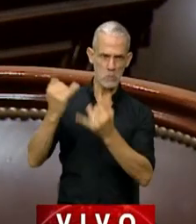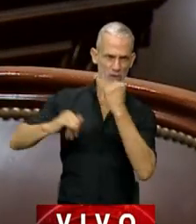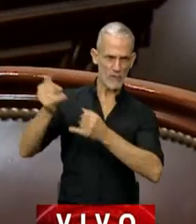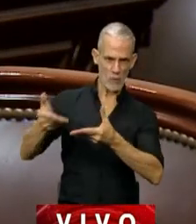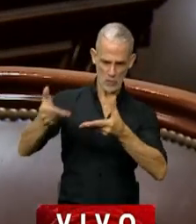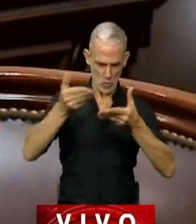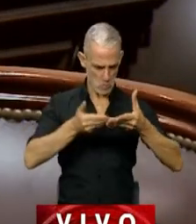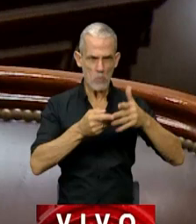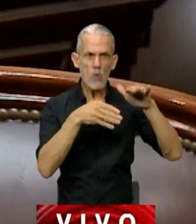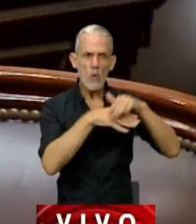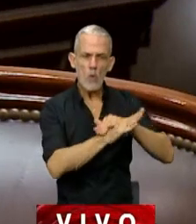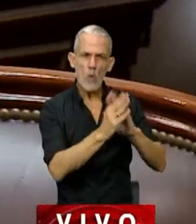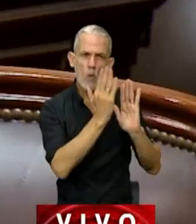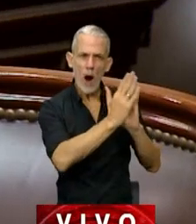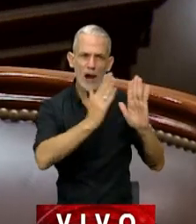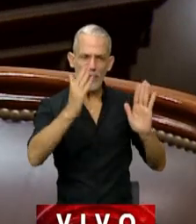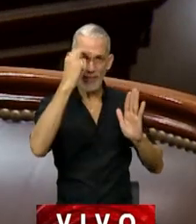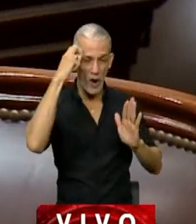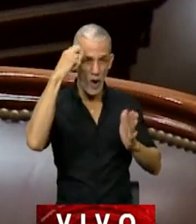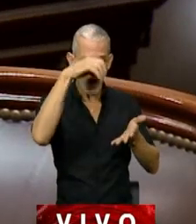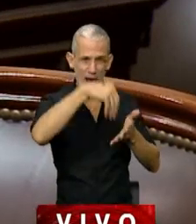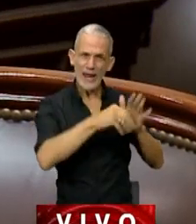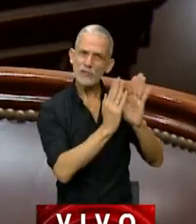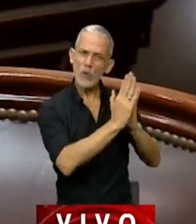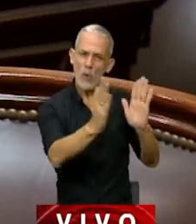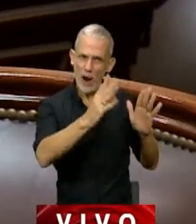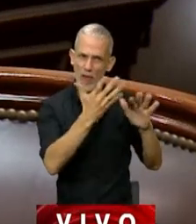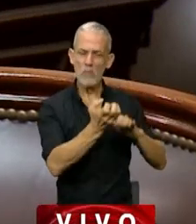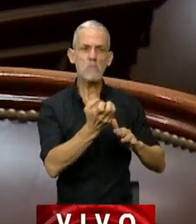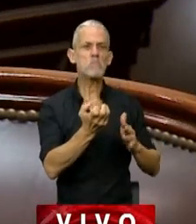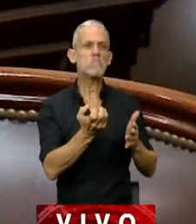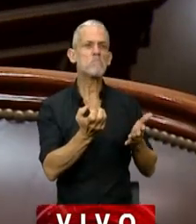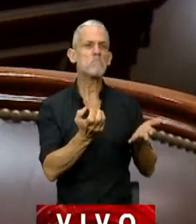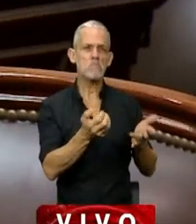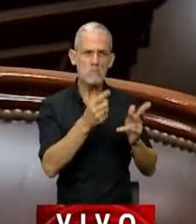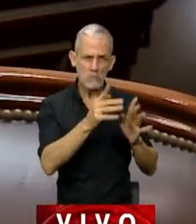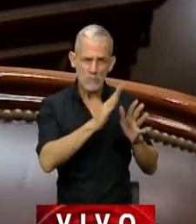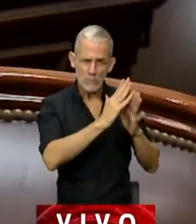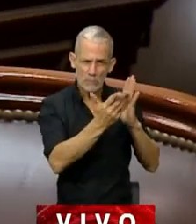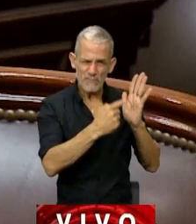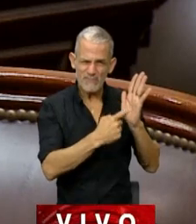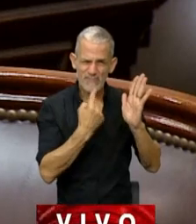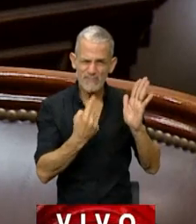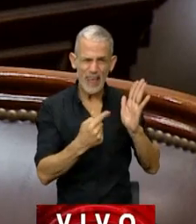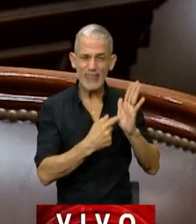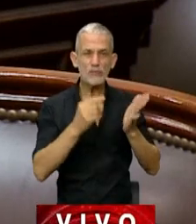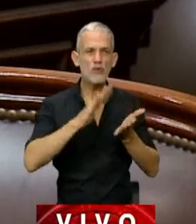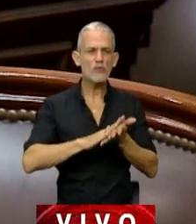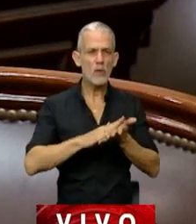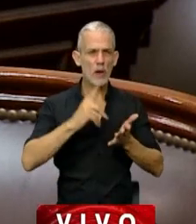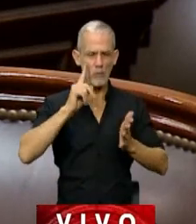tenemos archivadas en el Congreso de la Nación, bajo ningún punto de vista hablan de